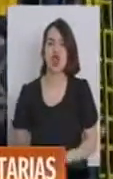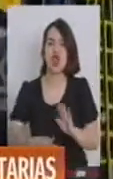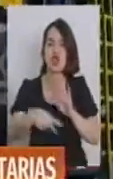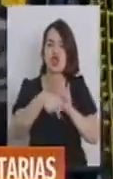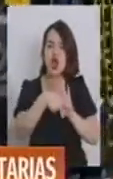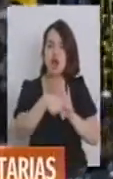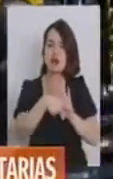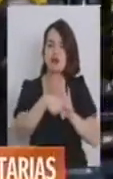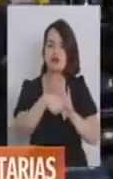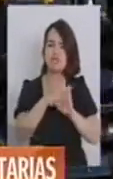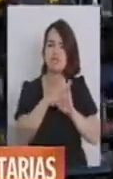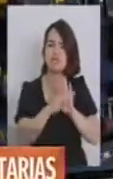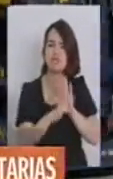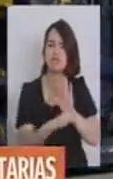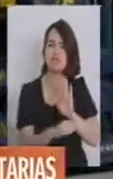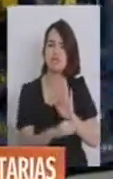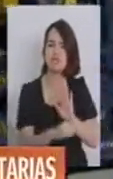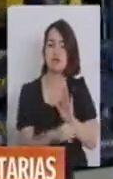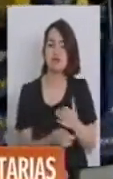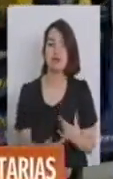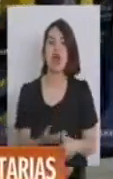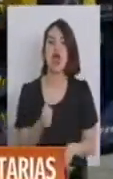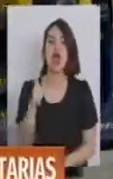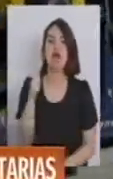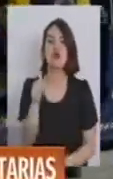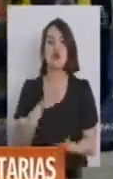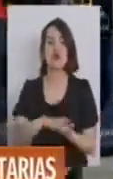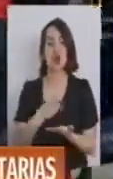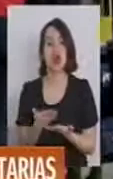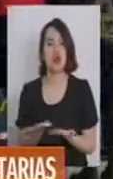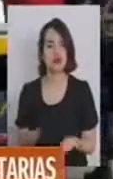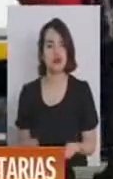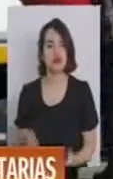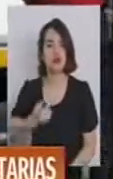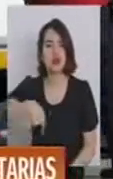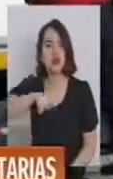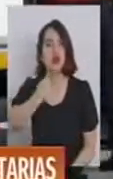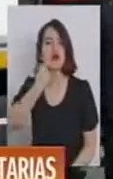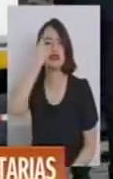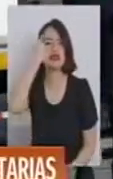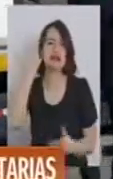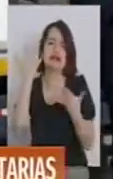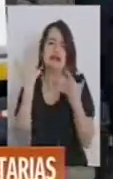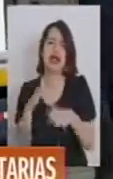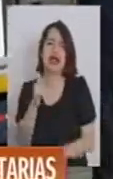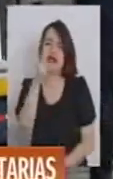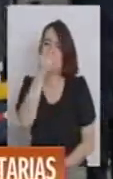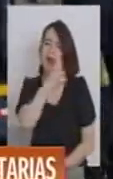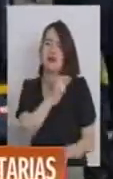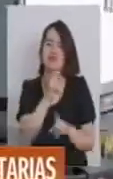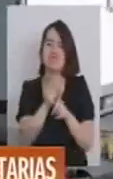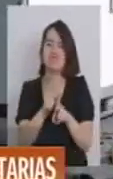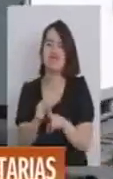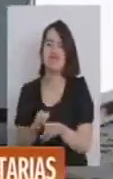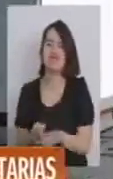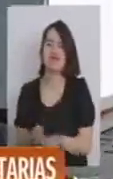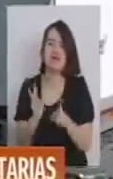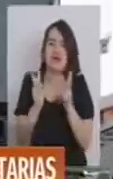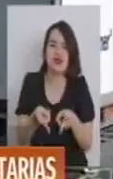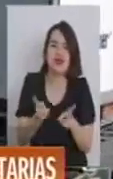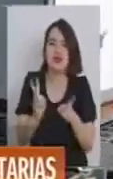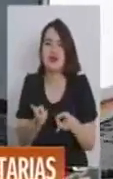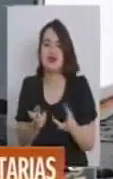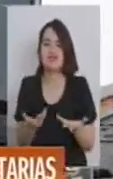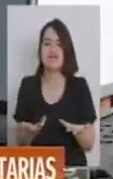y protocolos que imparte la autoridad sanitaria. Estamos muy conscientes que ya llevamos mucho tiempo de restricciones, pero